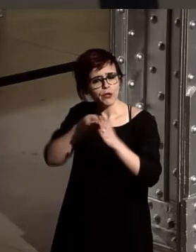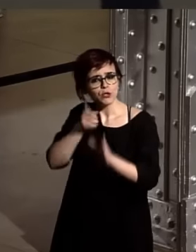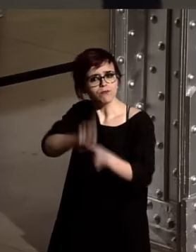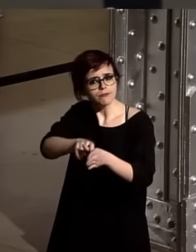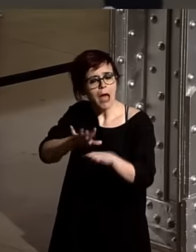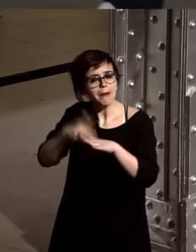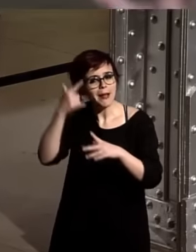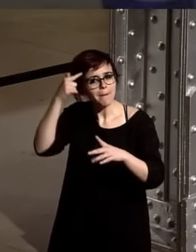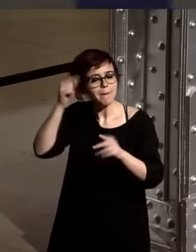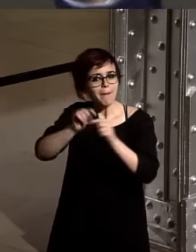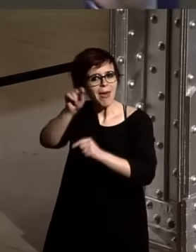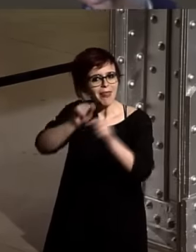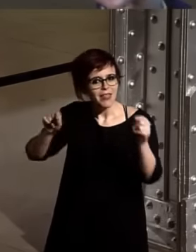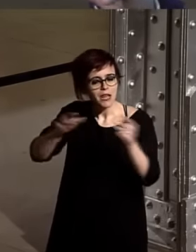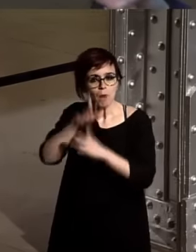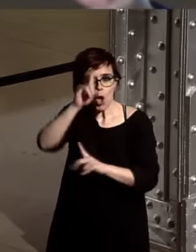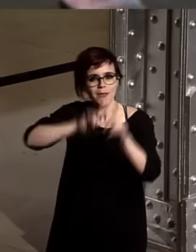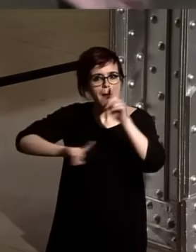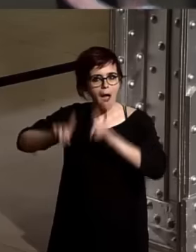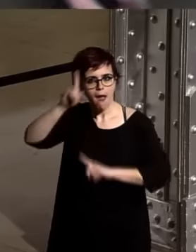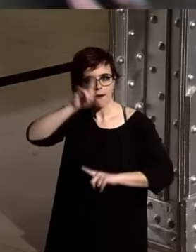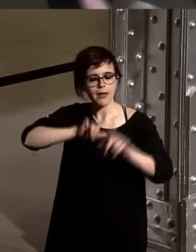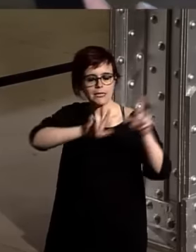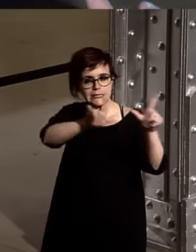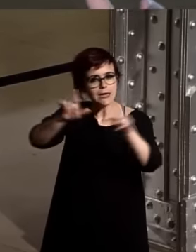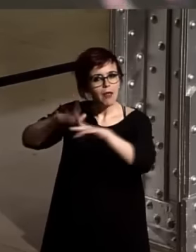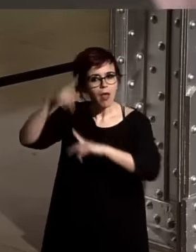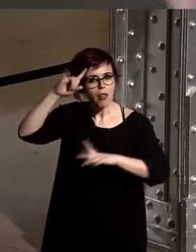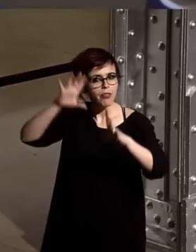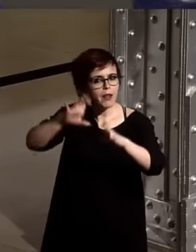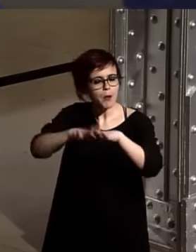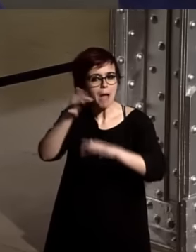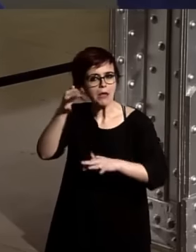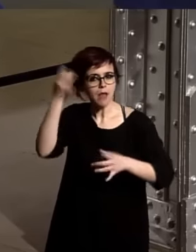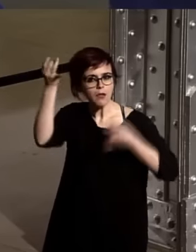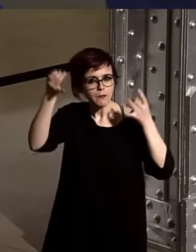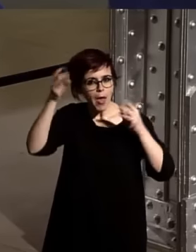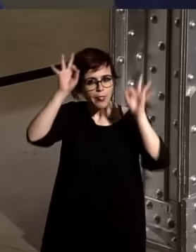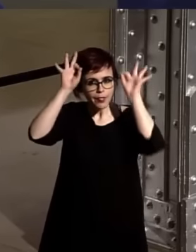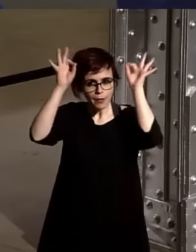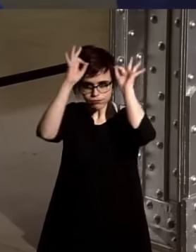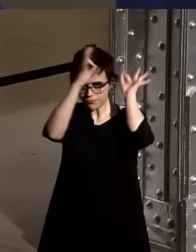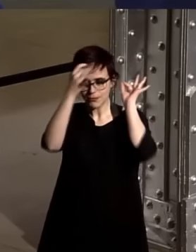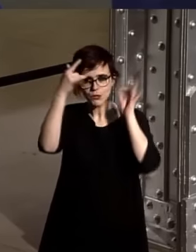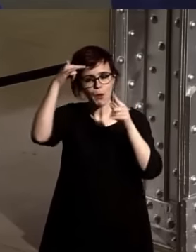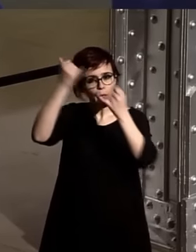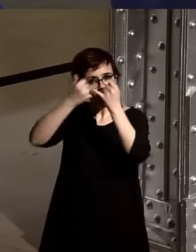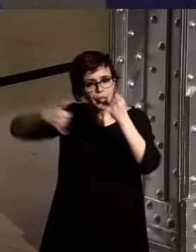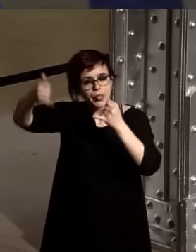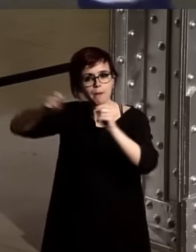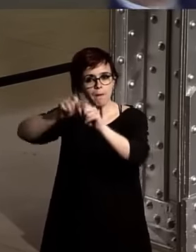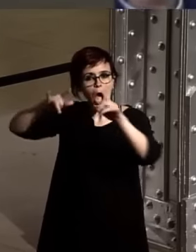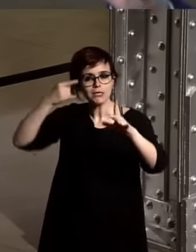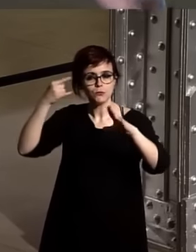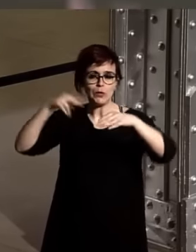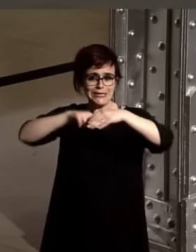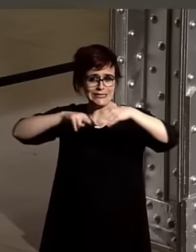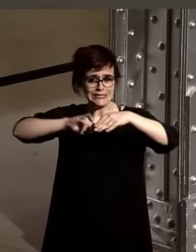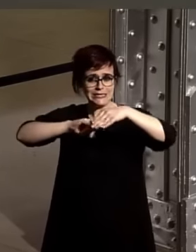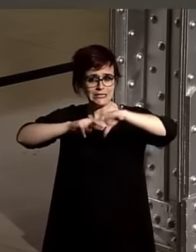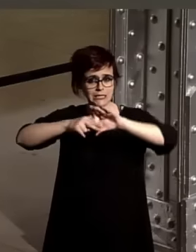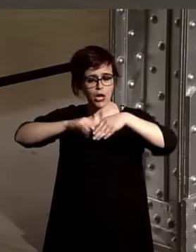de medir no solo imágenes del cerebro sino actividad tú cuando haces una una una un escáner del